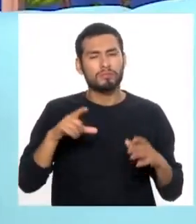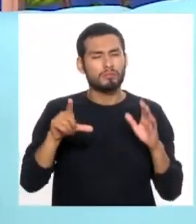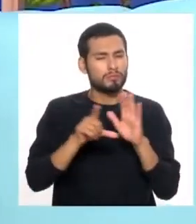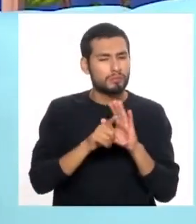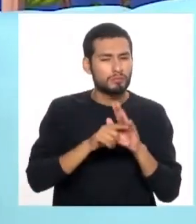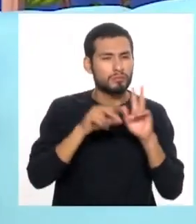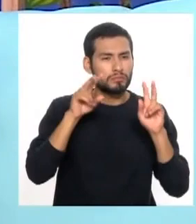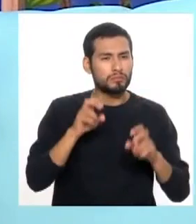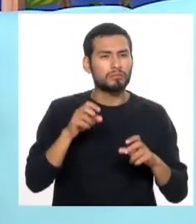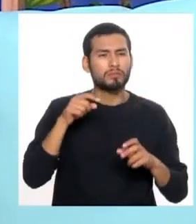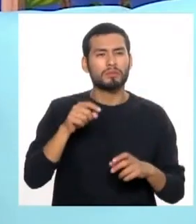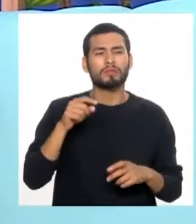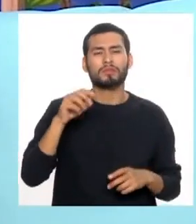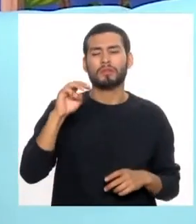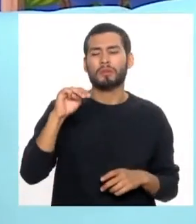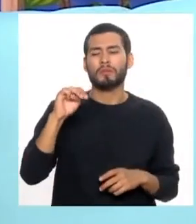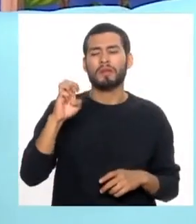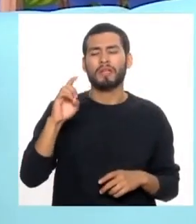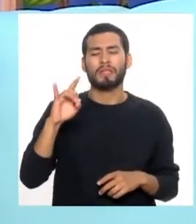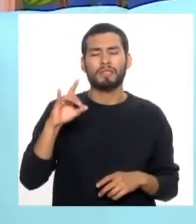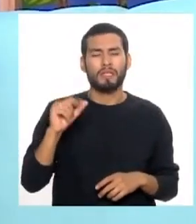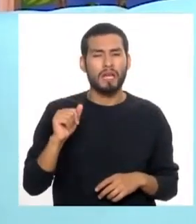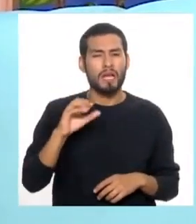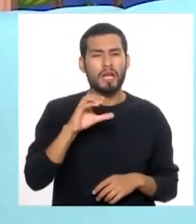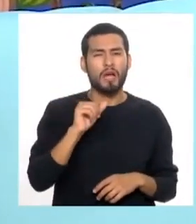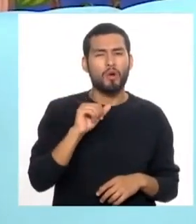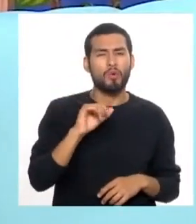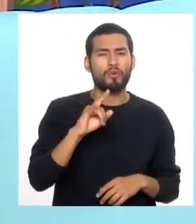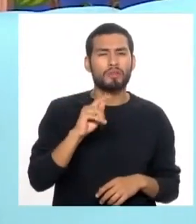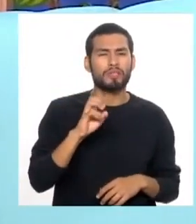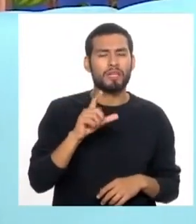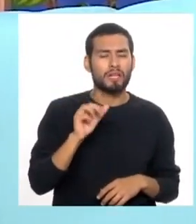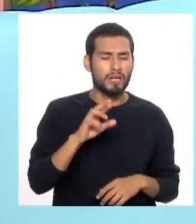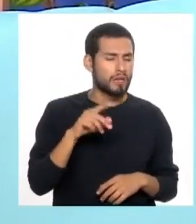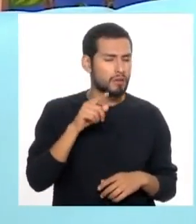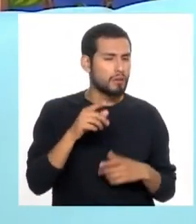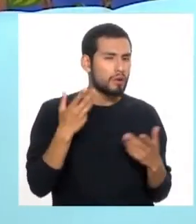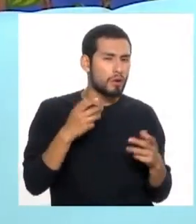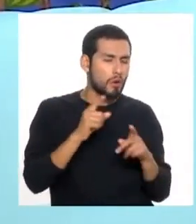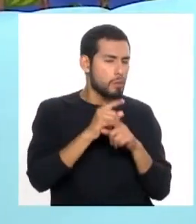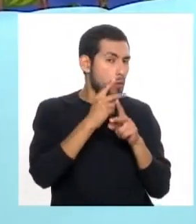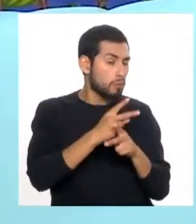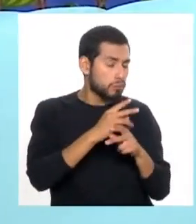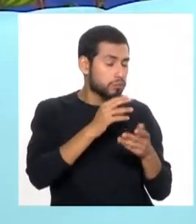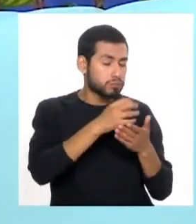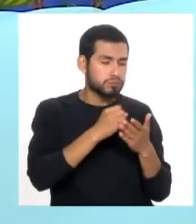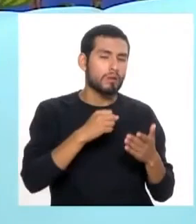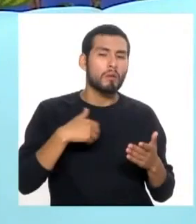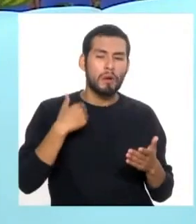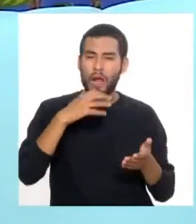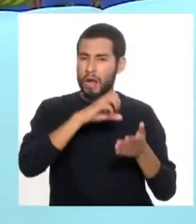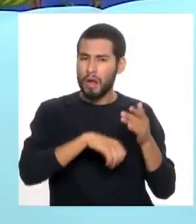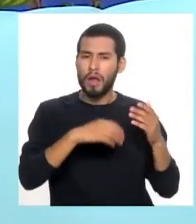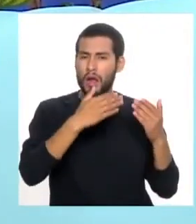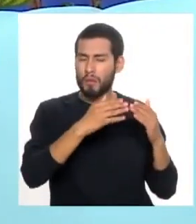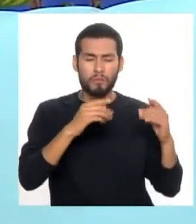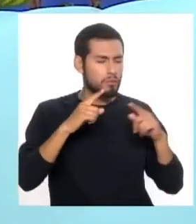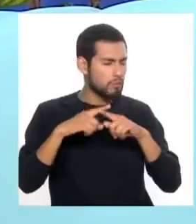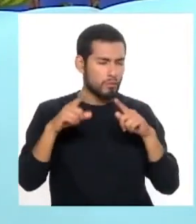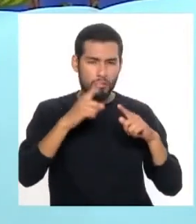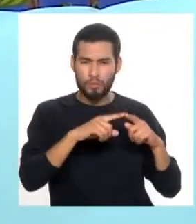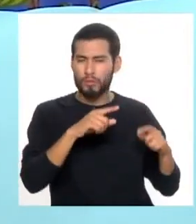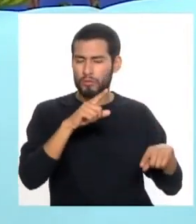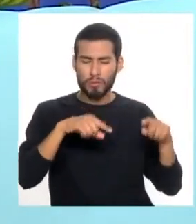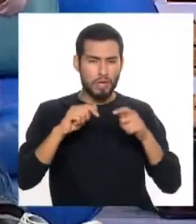que se llama medida cautelar, ¿no? Para poder, por inscripción o por embargo, según corresponda, ¿no? Cada caso es muy